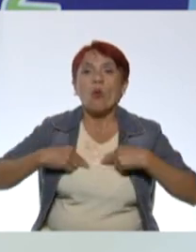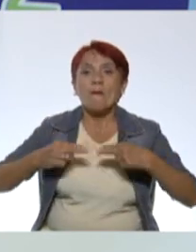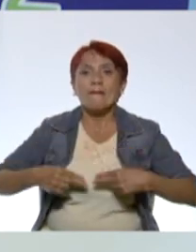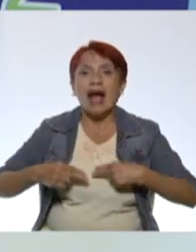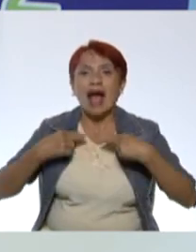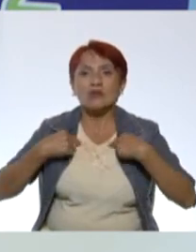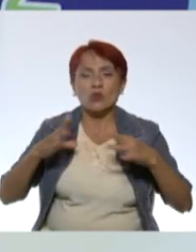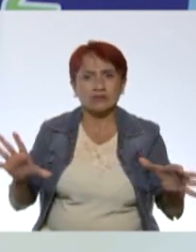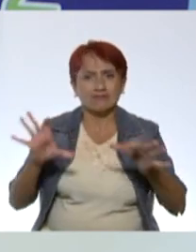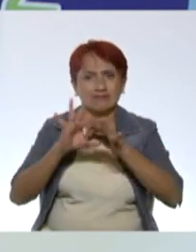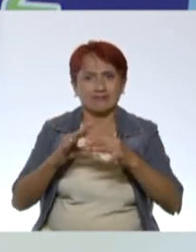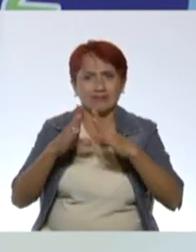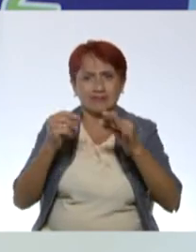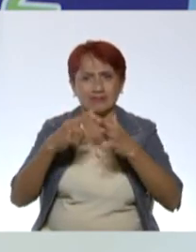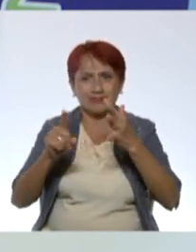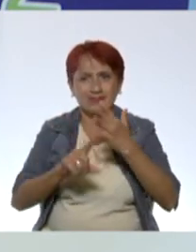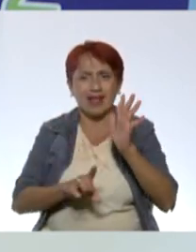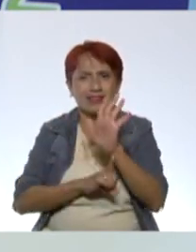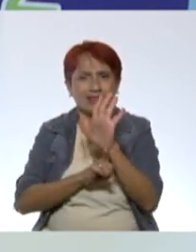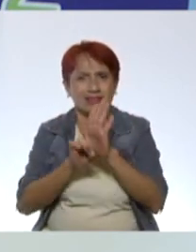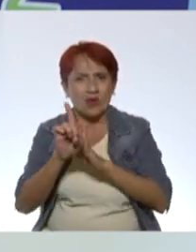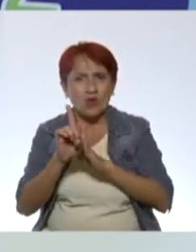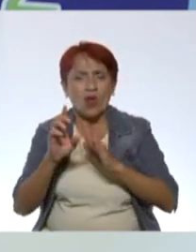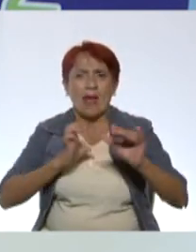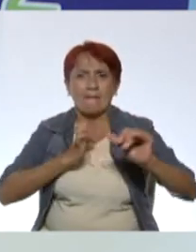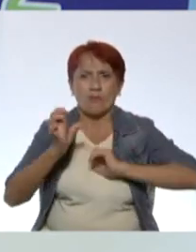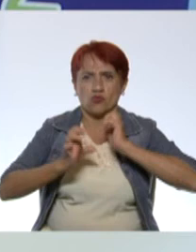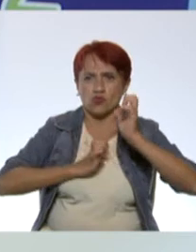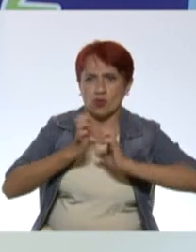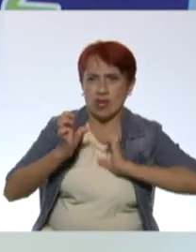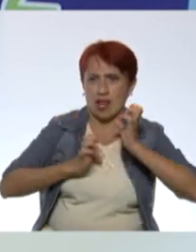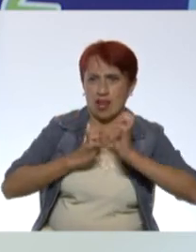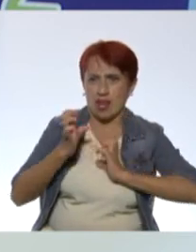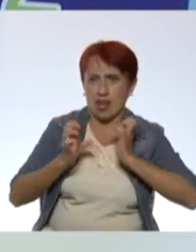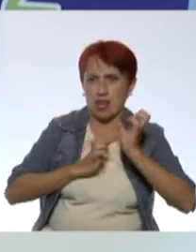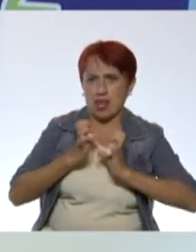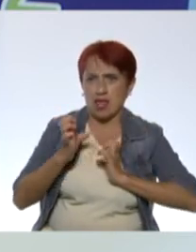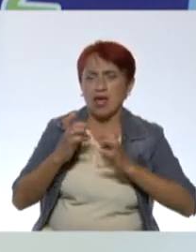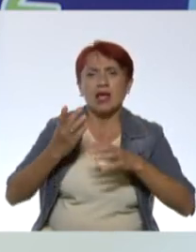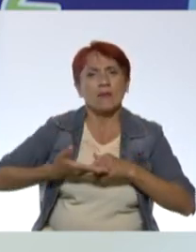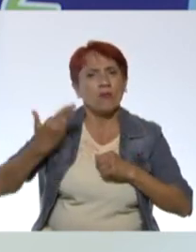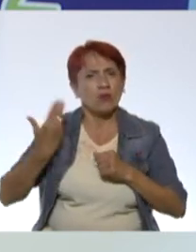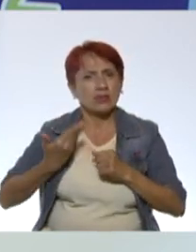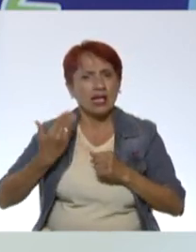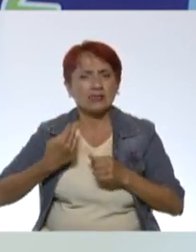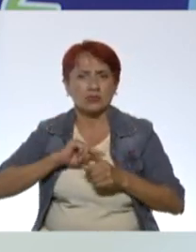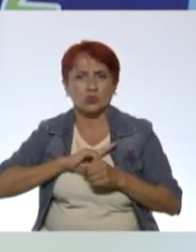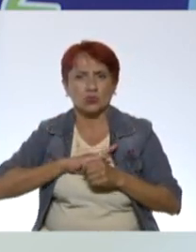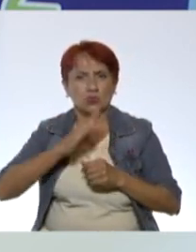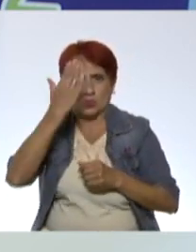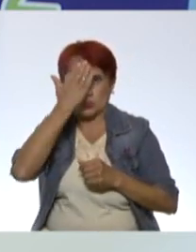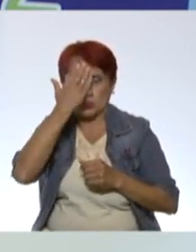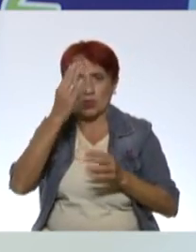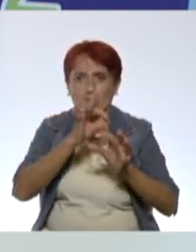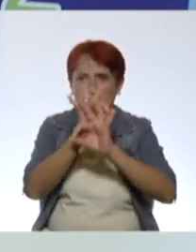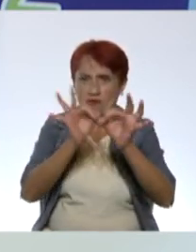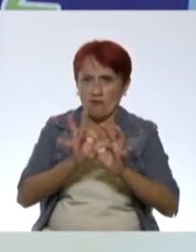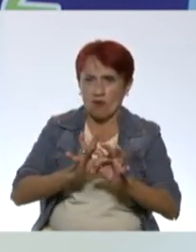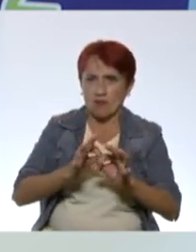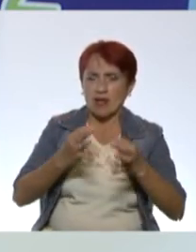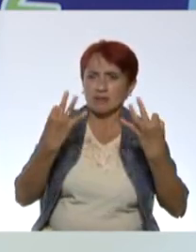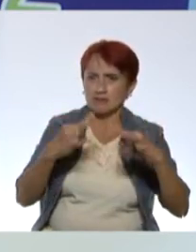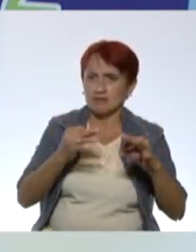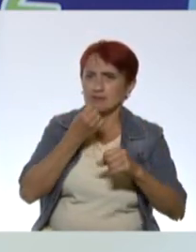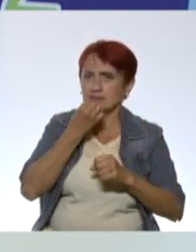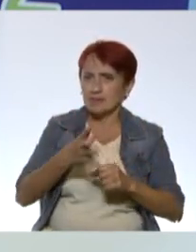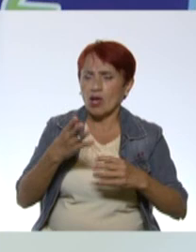humanos está además muy relacionada con lo que es nuestro desarrollo emocional. Entonces, por eso es bien importante que sepamos hacerlo de la manera